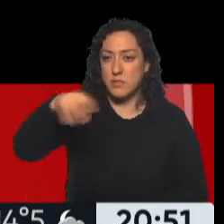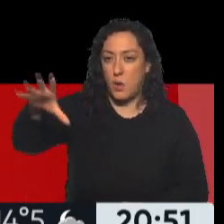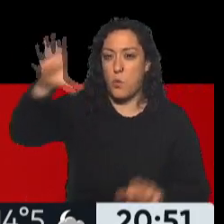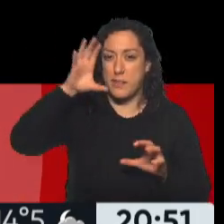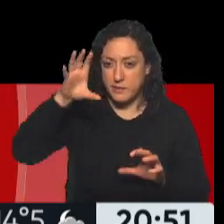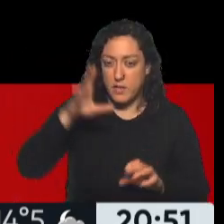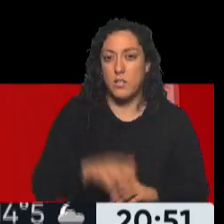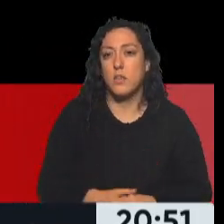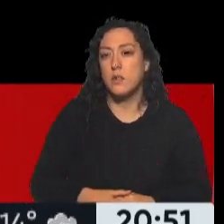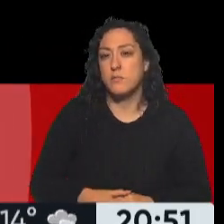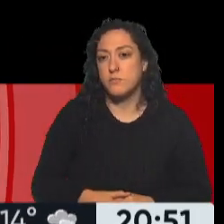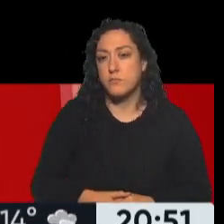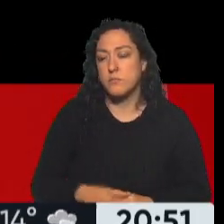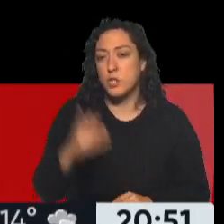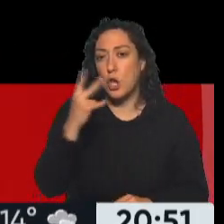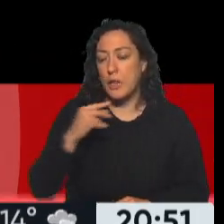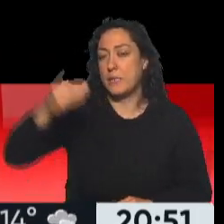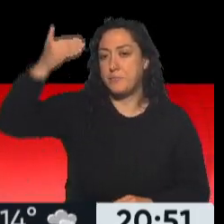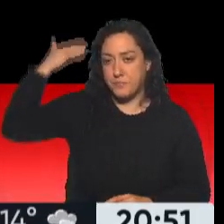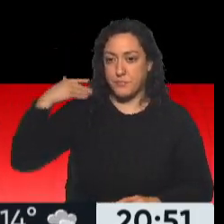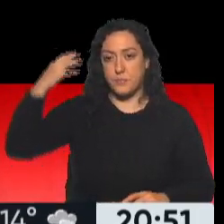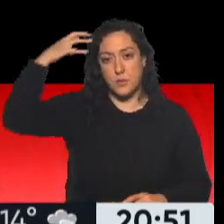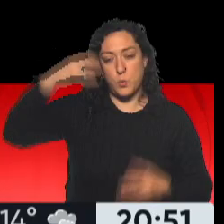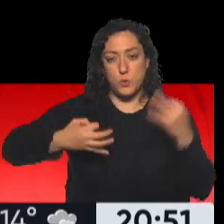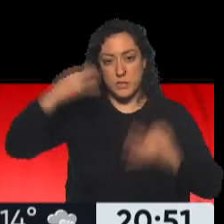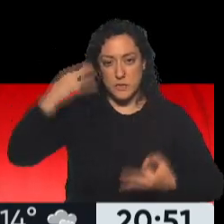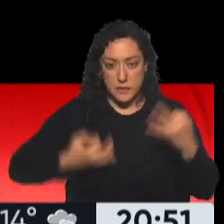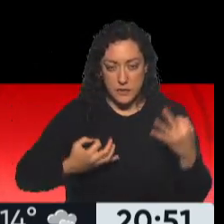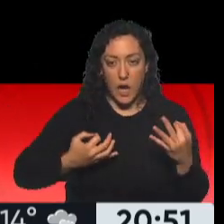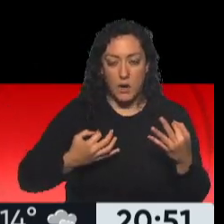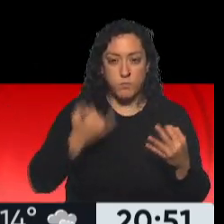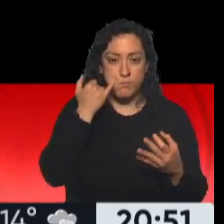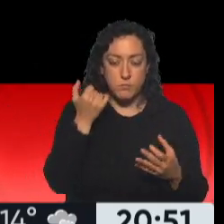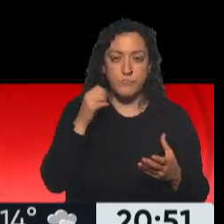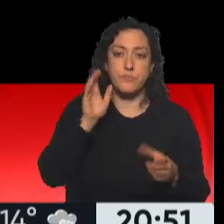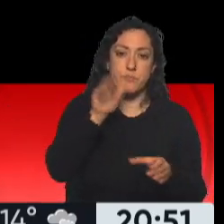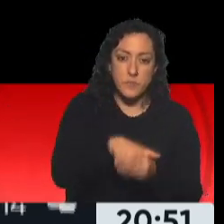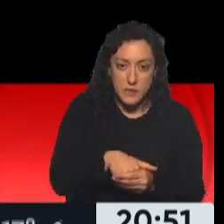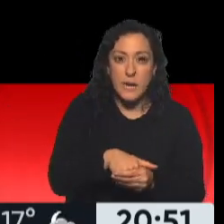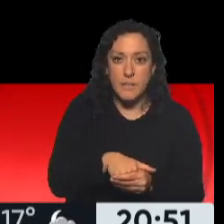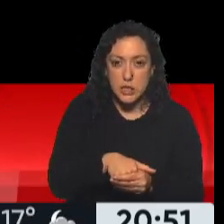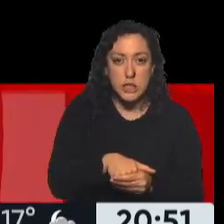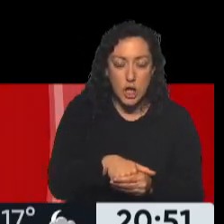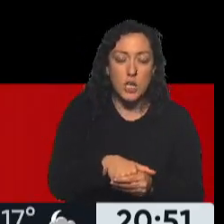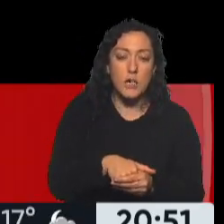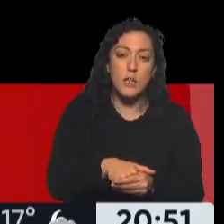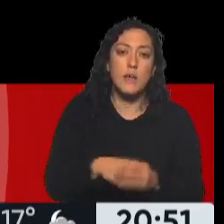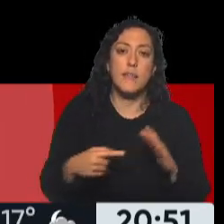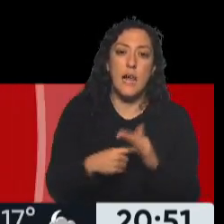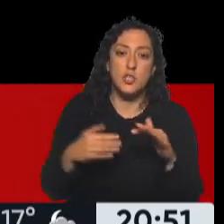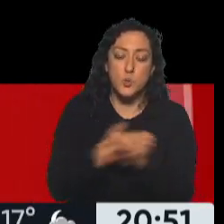ya dos días atrás que la justicia había tomado intervención en lo que estaba sucediendo en esta